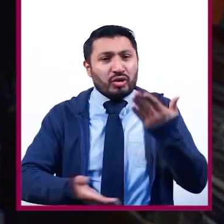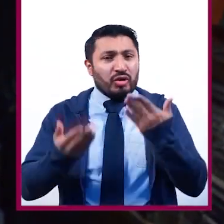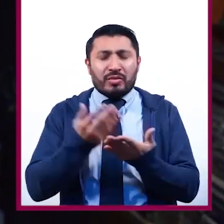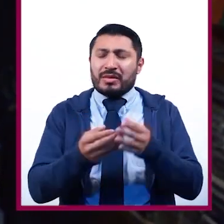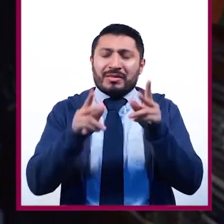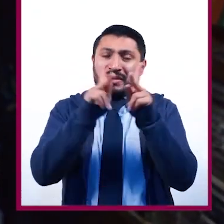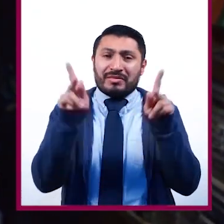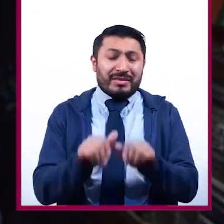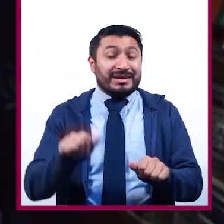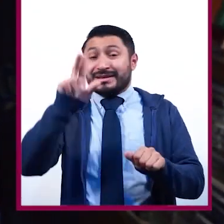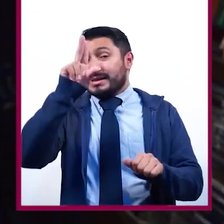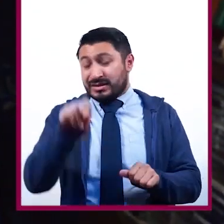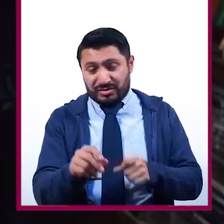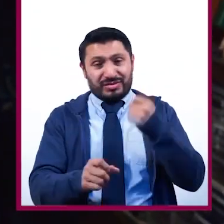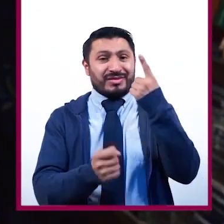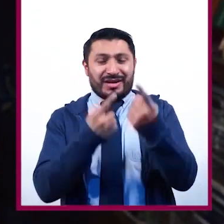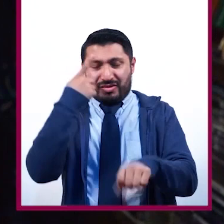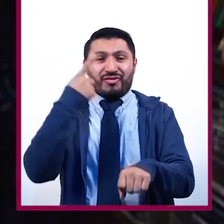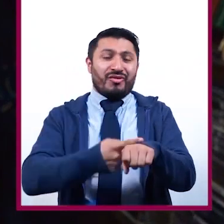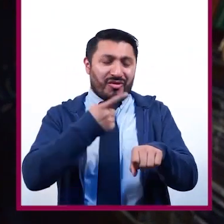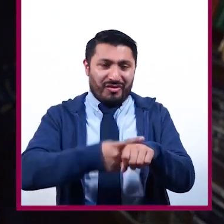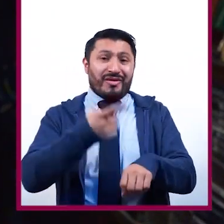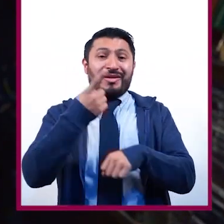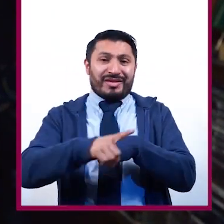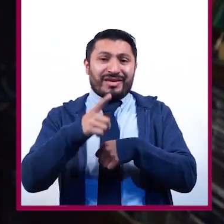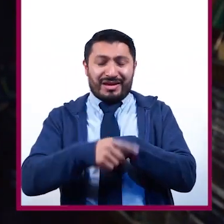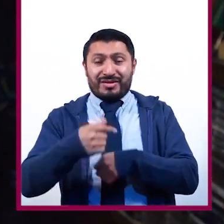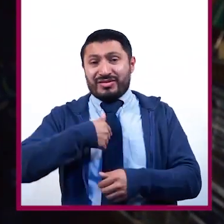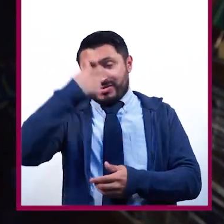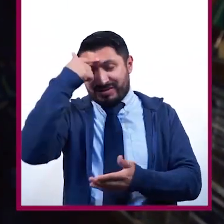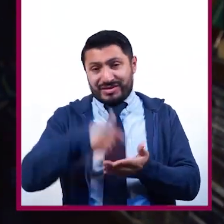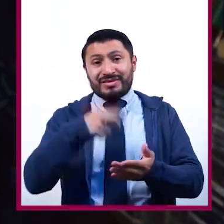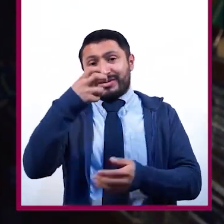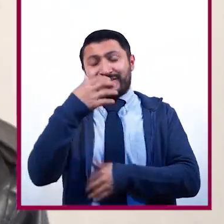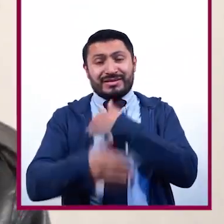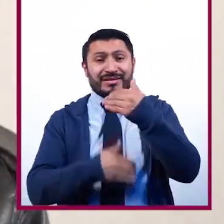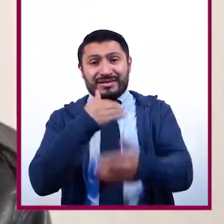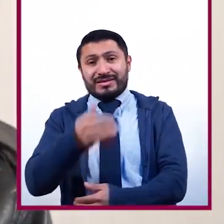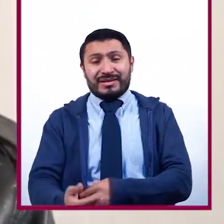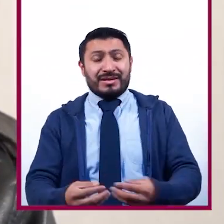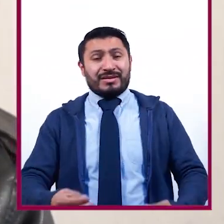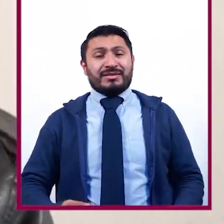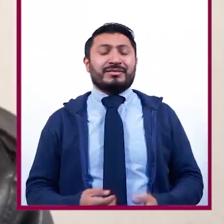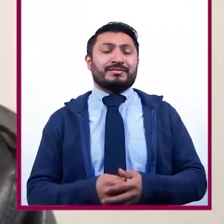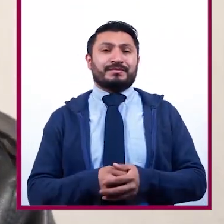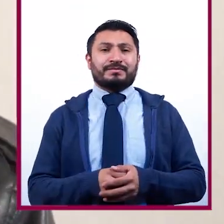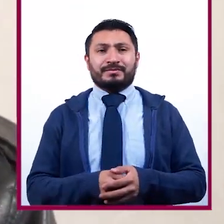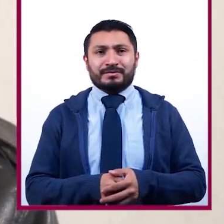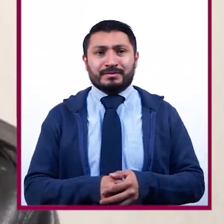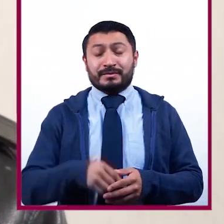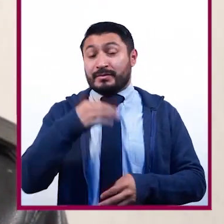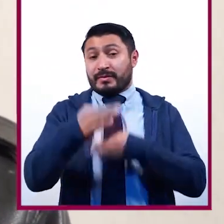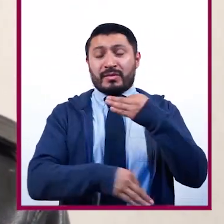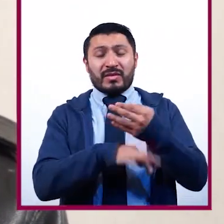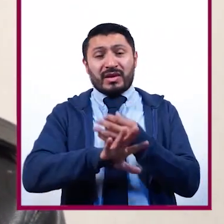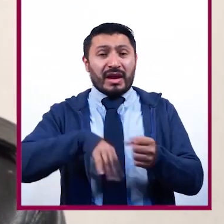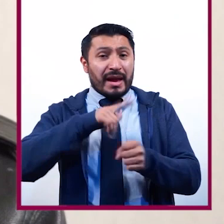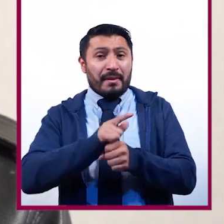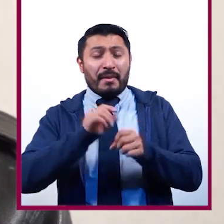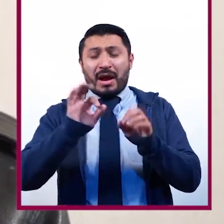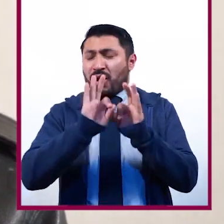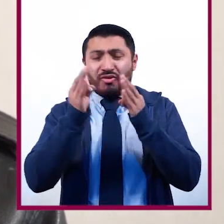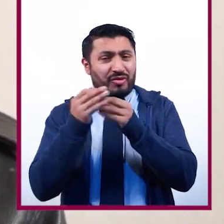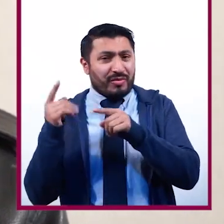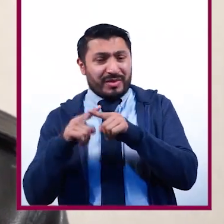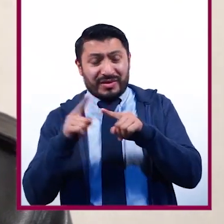armónicamente. Entonces supongo que es un proceso evolutivo de sobrevivencia. Porque todo animal o todo ser vivo necesita